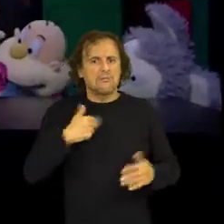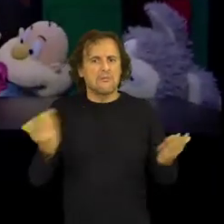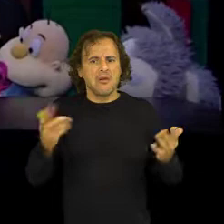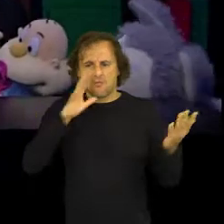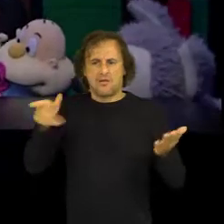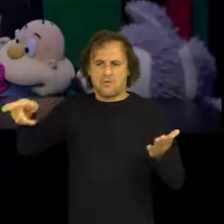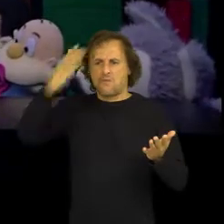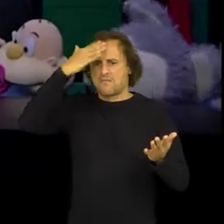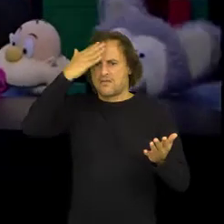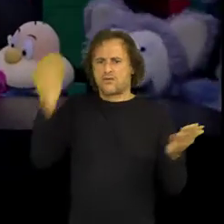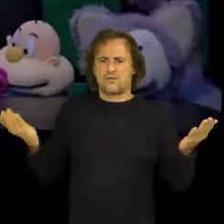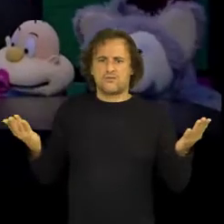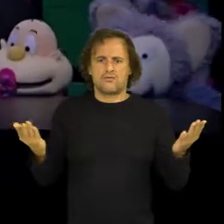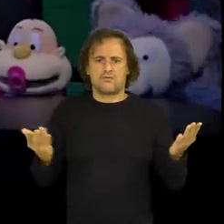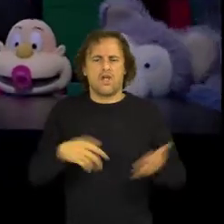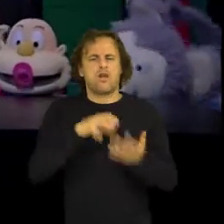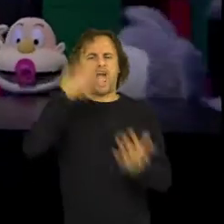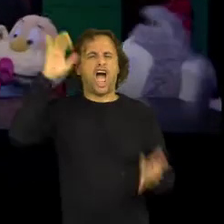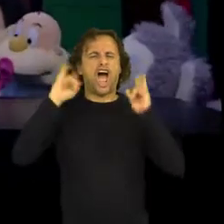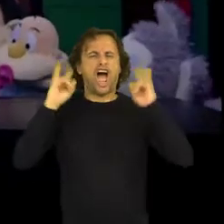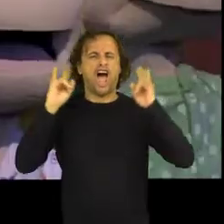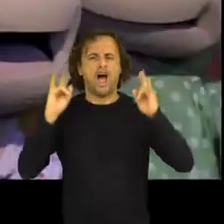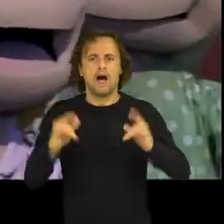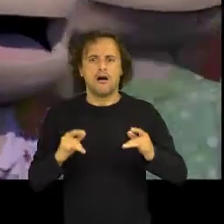maior. O maior.